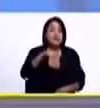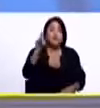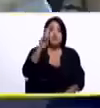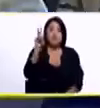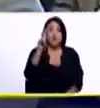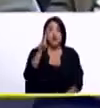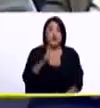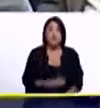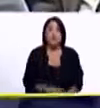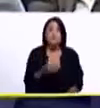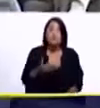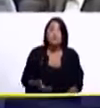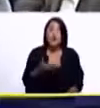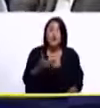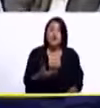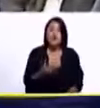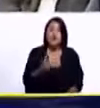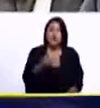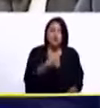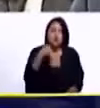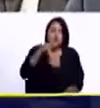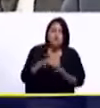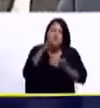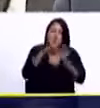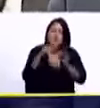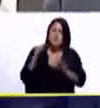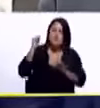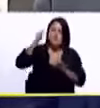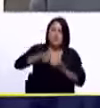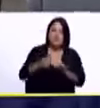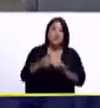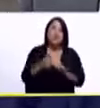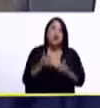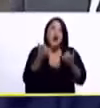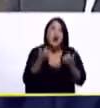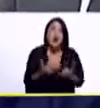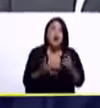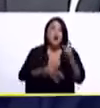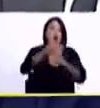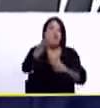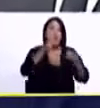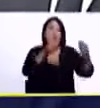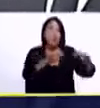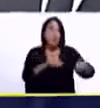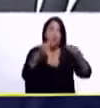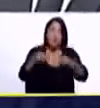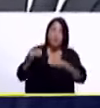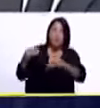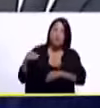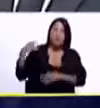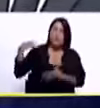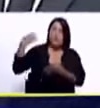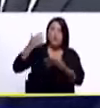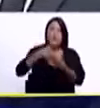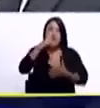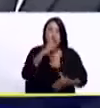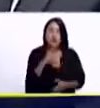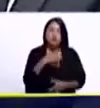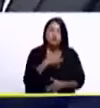Los objetivos que yo he venido hablando se han convertido en consenso en el transcurso de estos años de